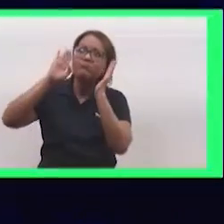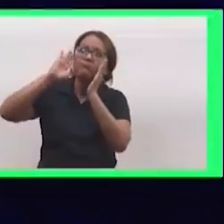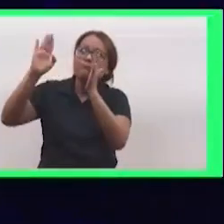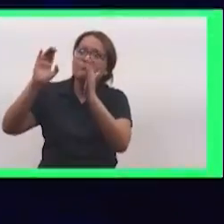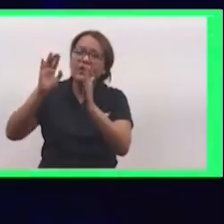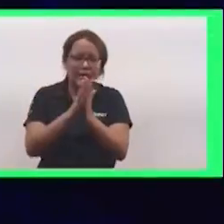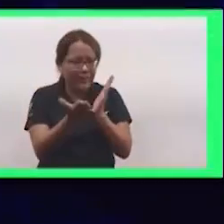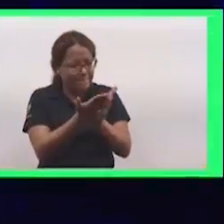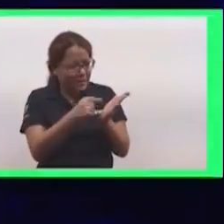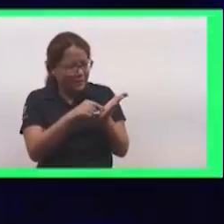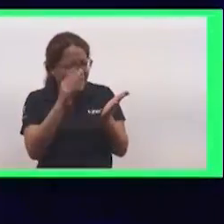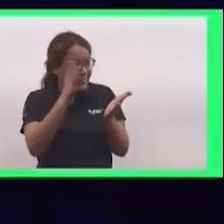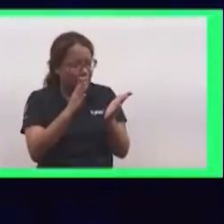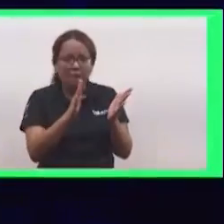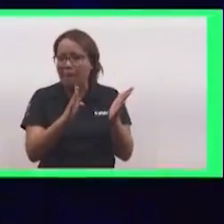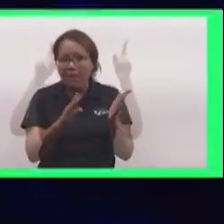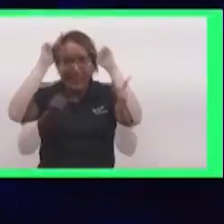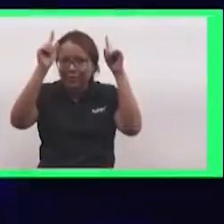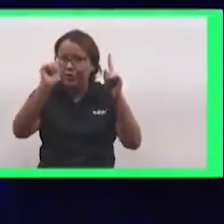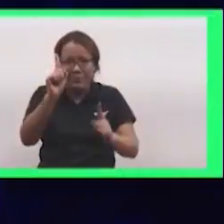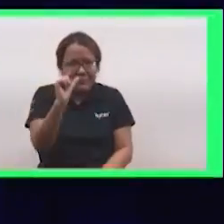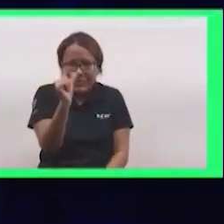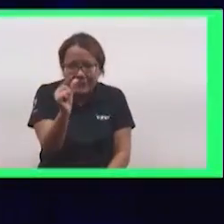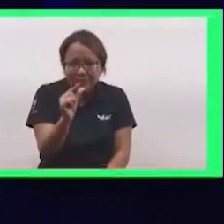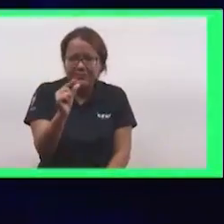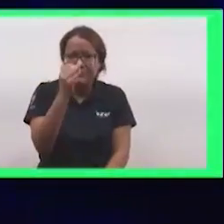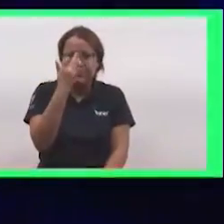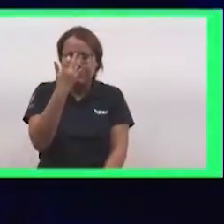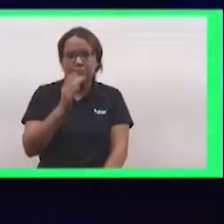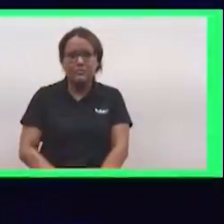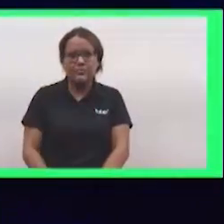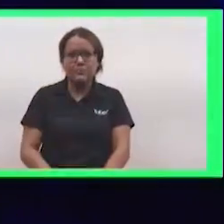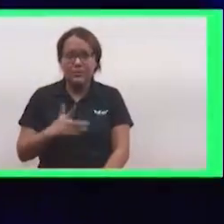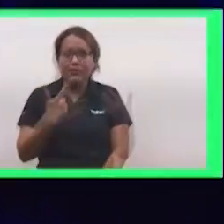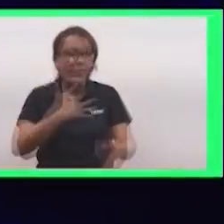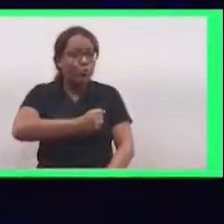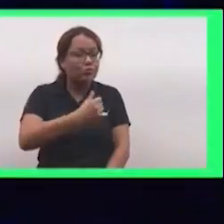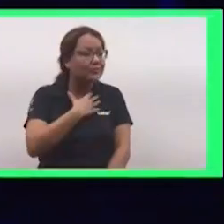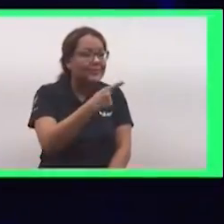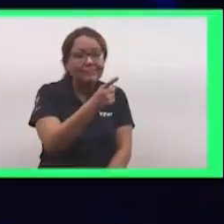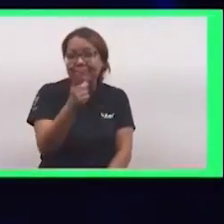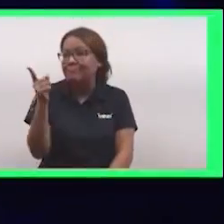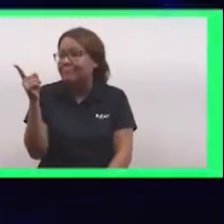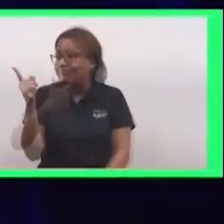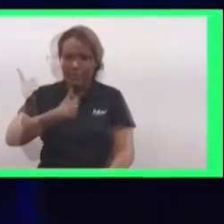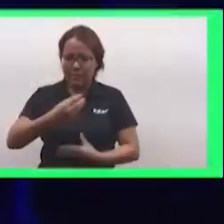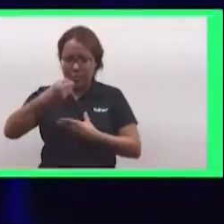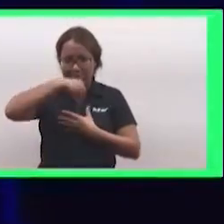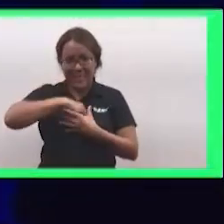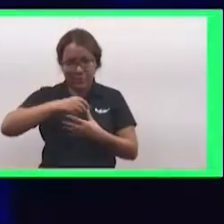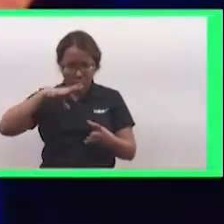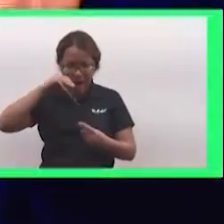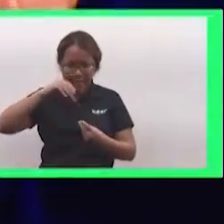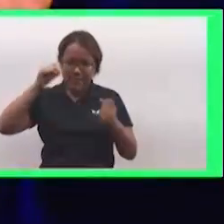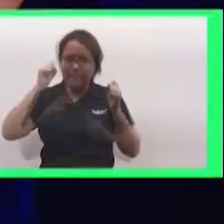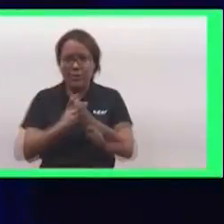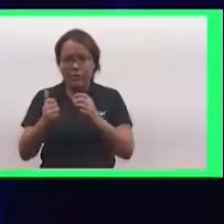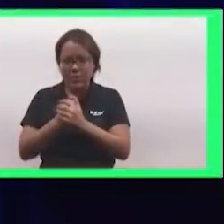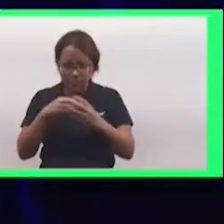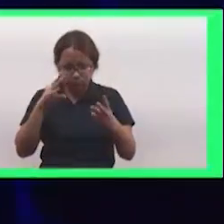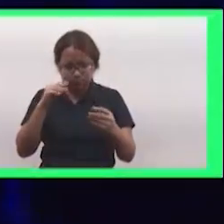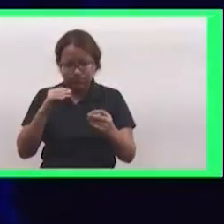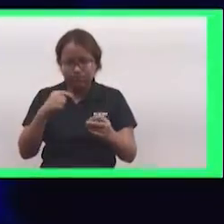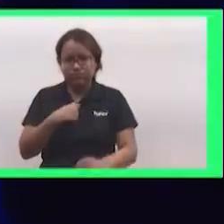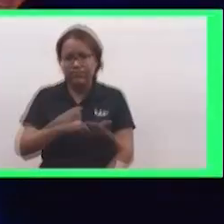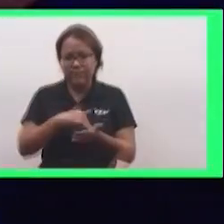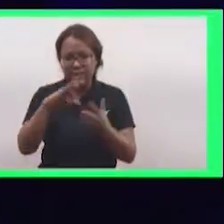la palabra, no te deja entender lo que te está pasando. Y lo que pasa es, como a los hombres nos fascina el ruido, le tenemos miedo al silencio. Si puedo hablar con mi problema, si